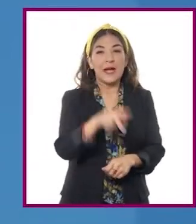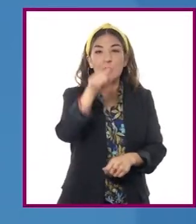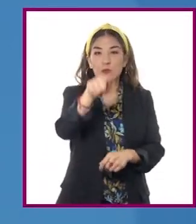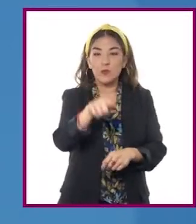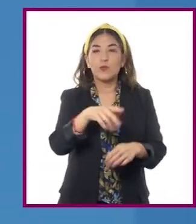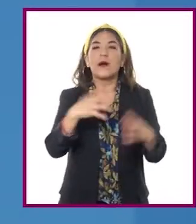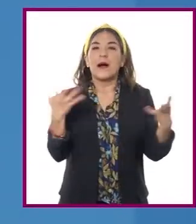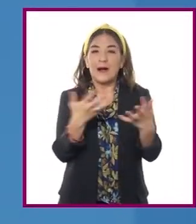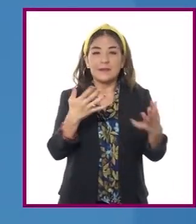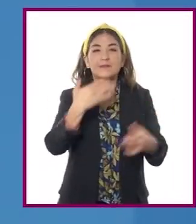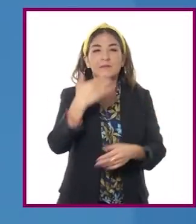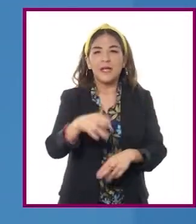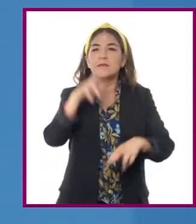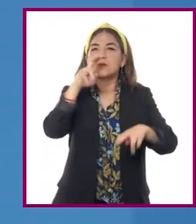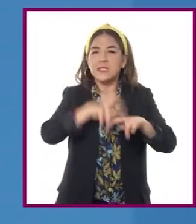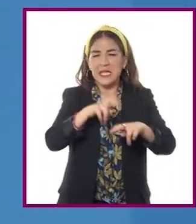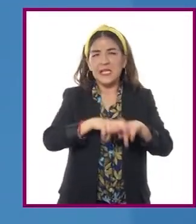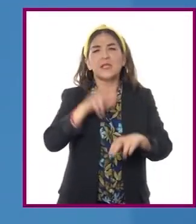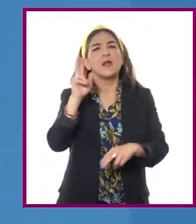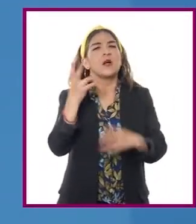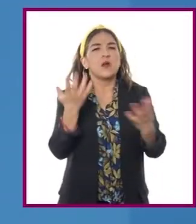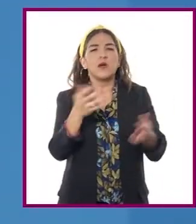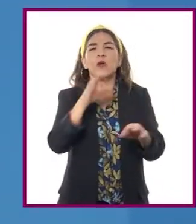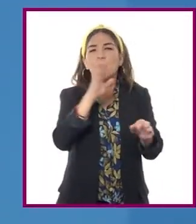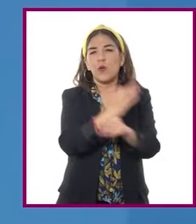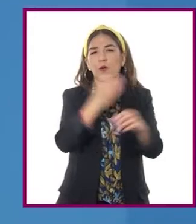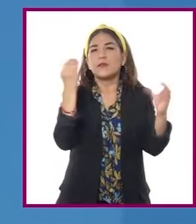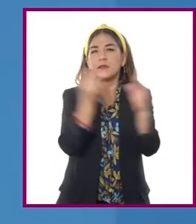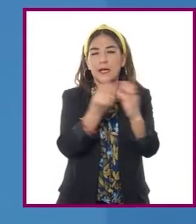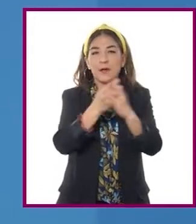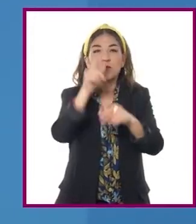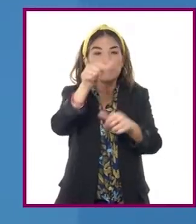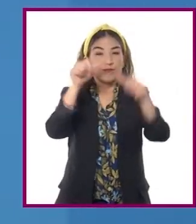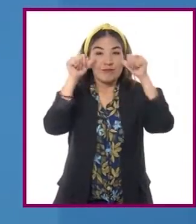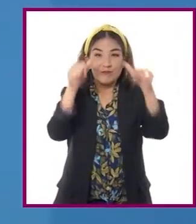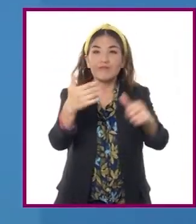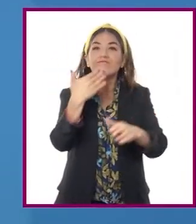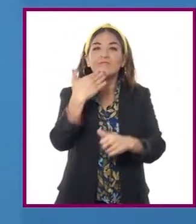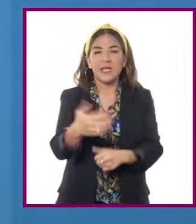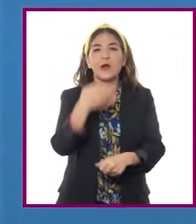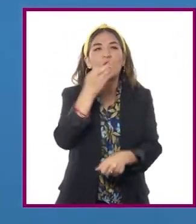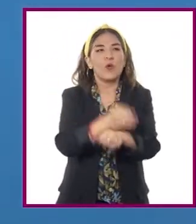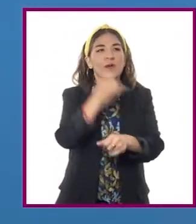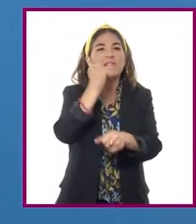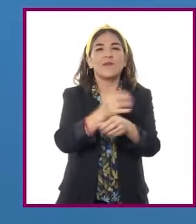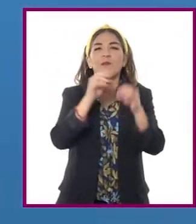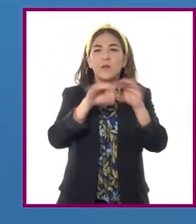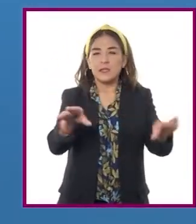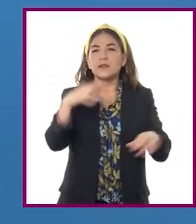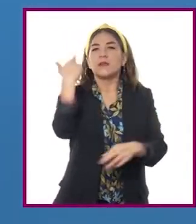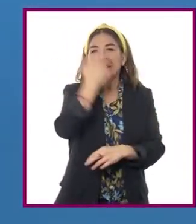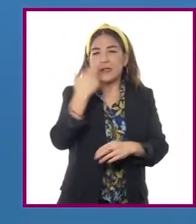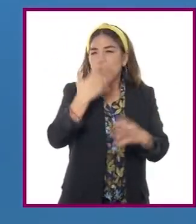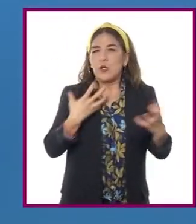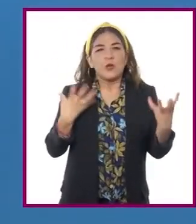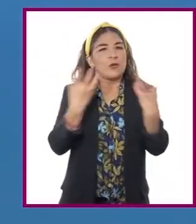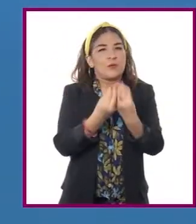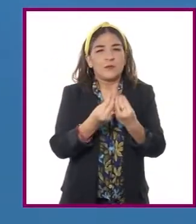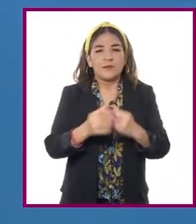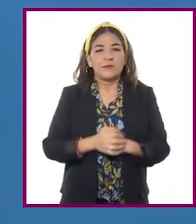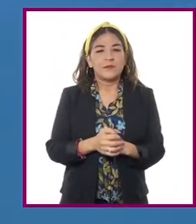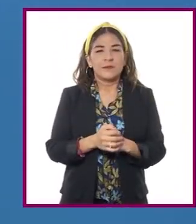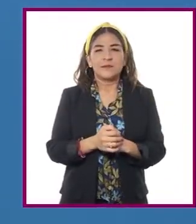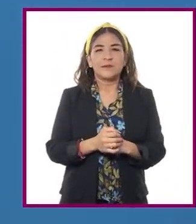asignado para ver o escuchar esta sesión y presten atención a la información que analizaremos juntas y juntos.